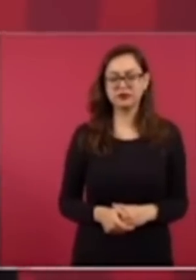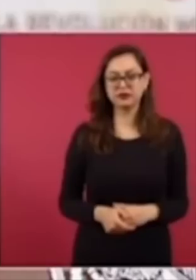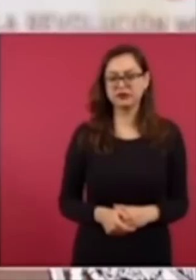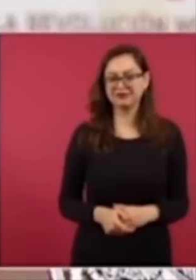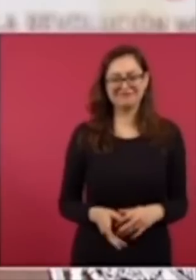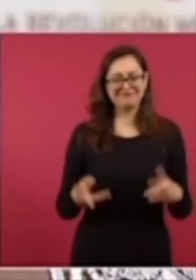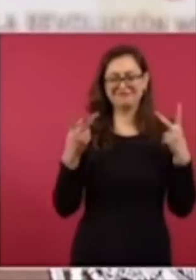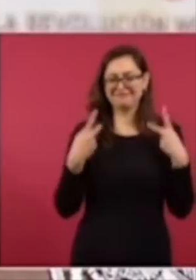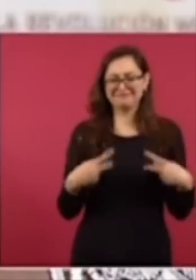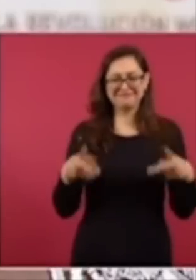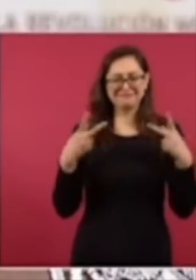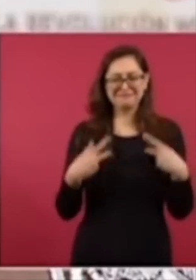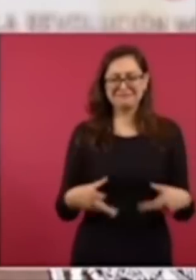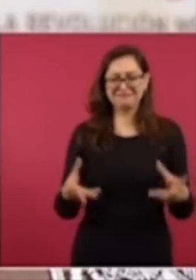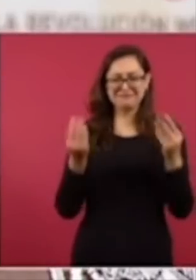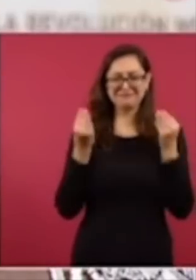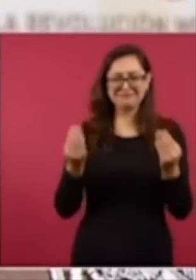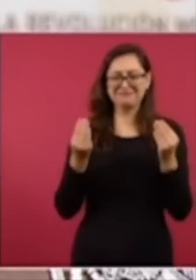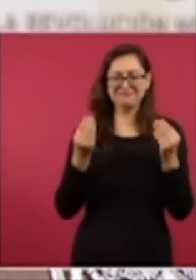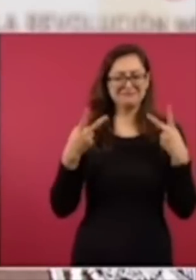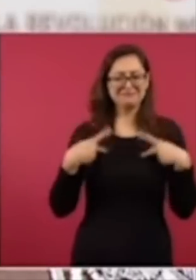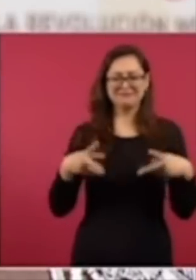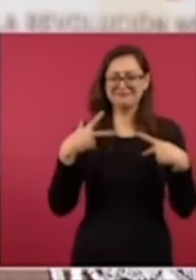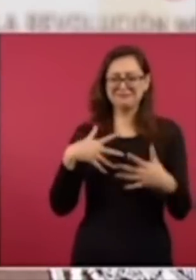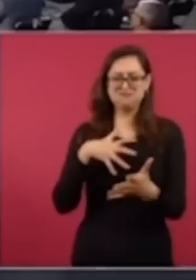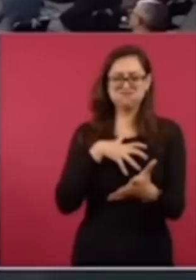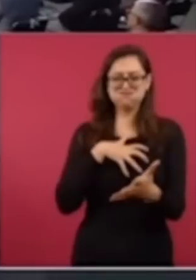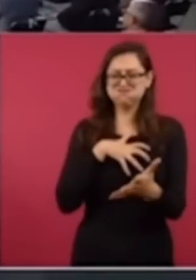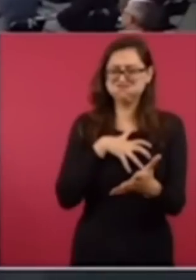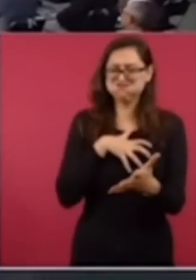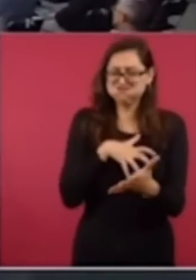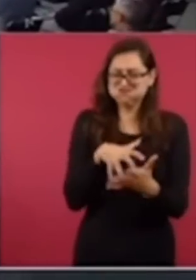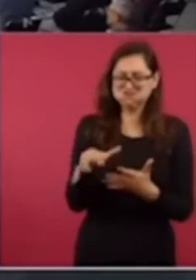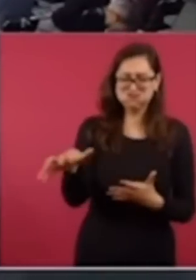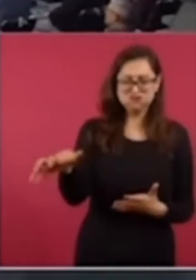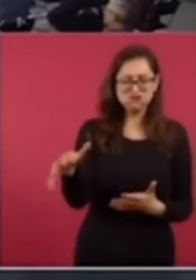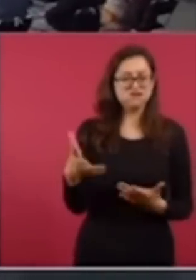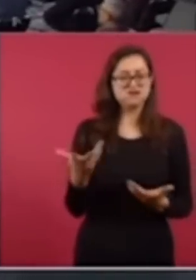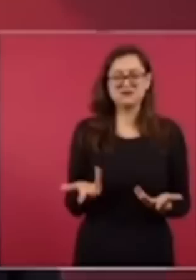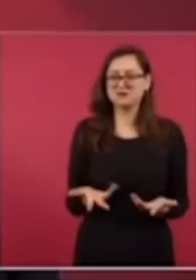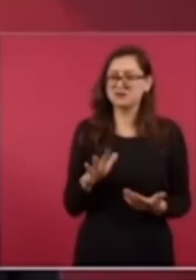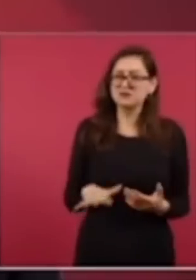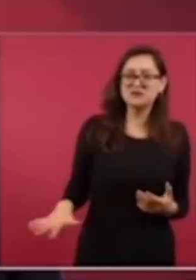muchísima gente, yo creo que todos los seres humanos